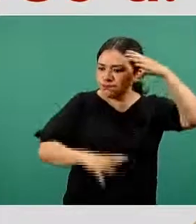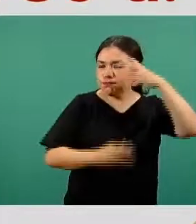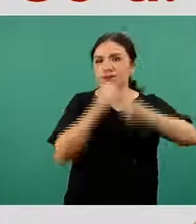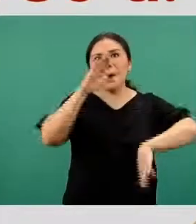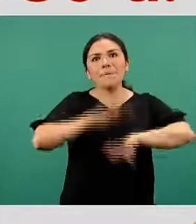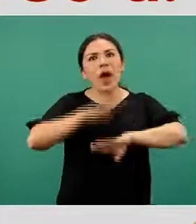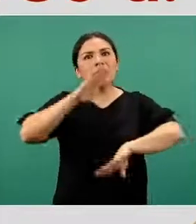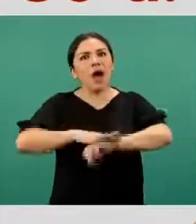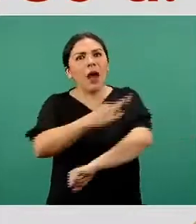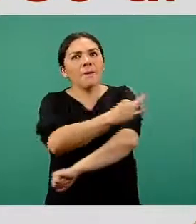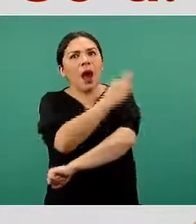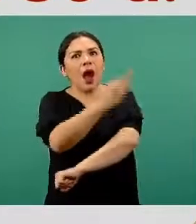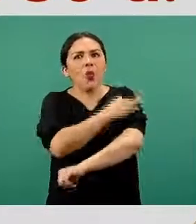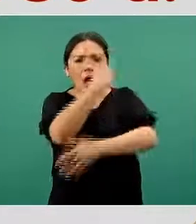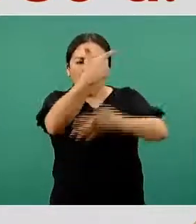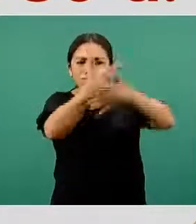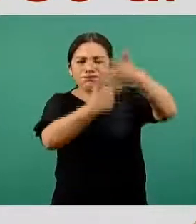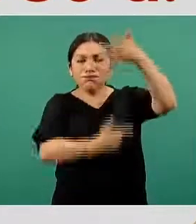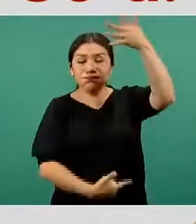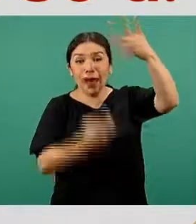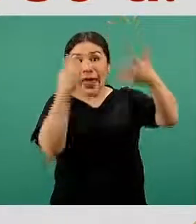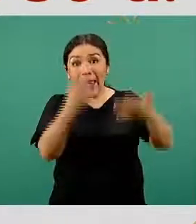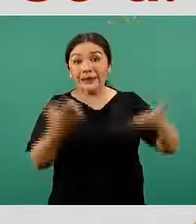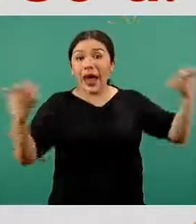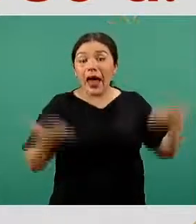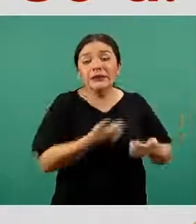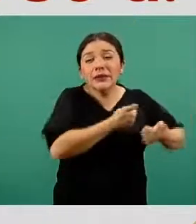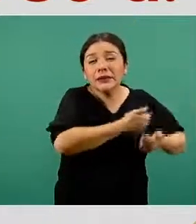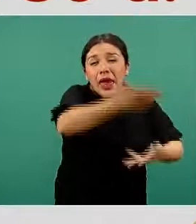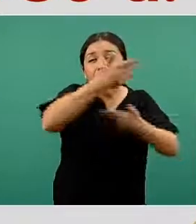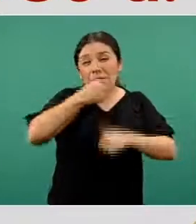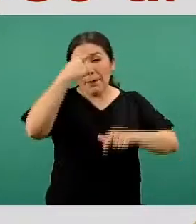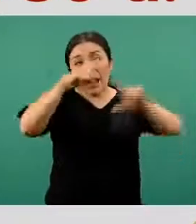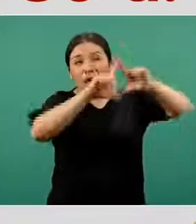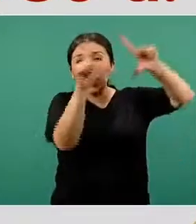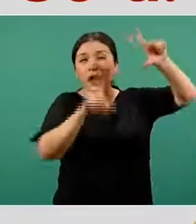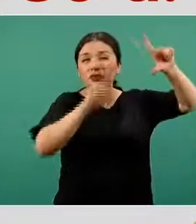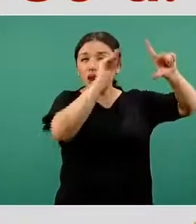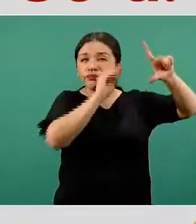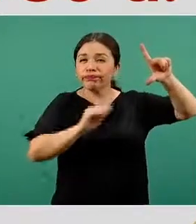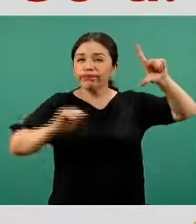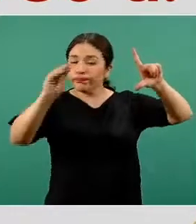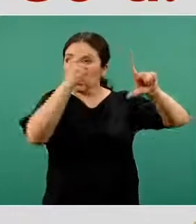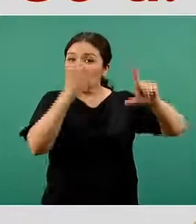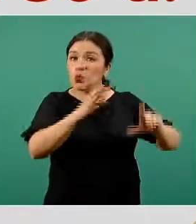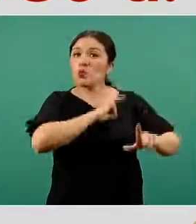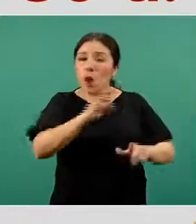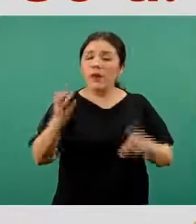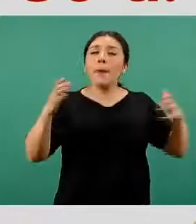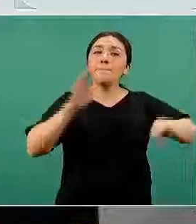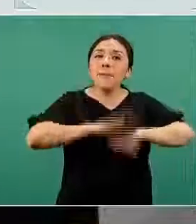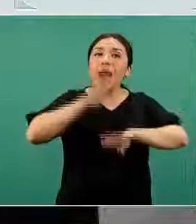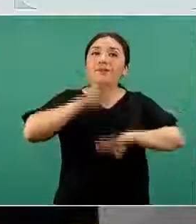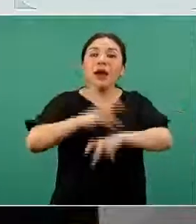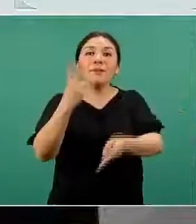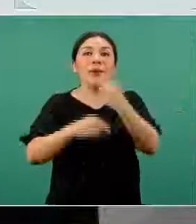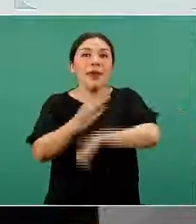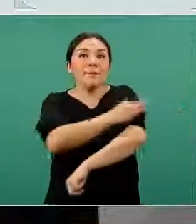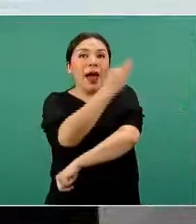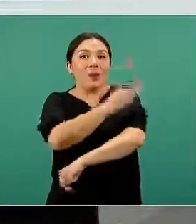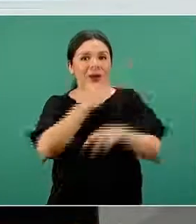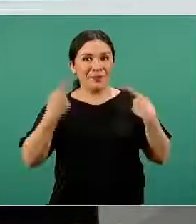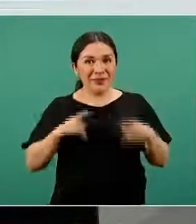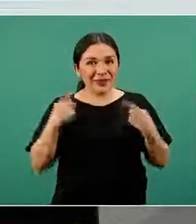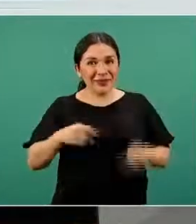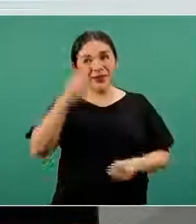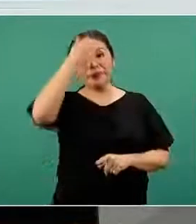esto recordemos que se distribuye a nivel nacional y permite tener un avance en todas las entidades federativas. Si me